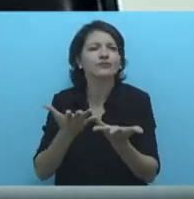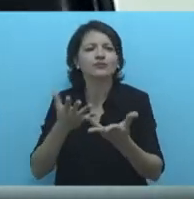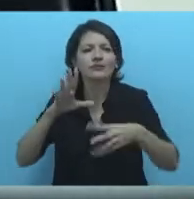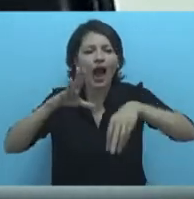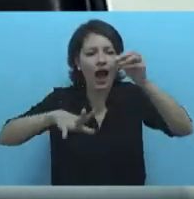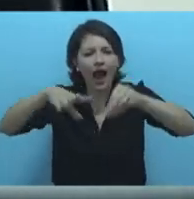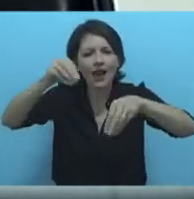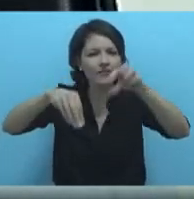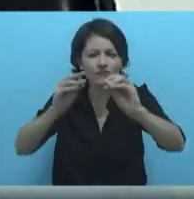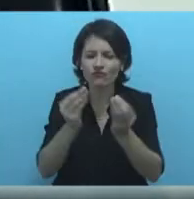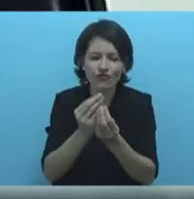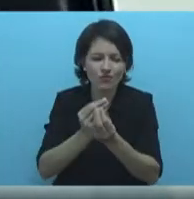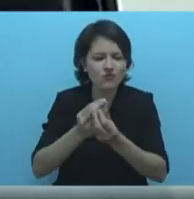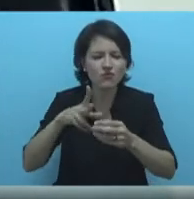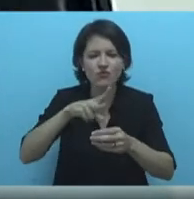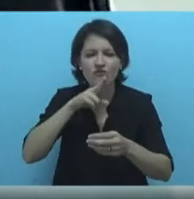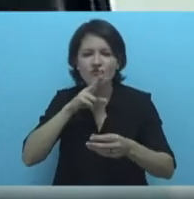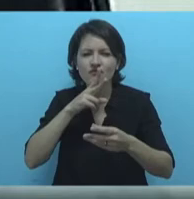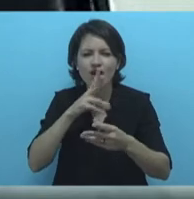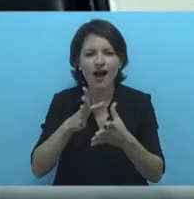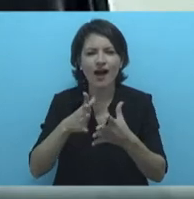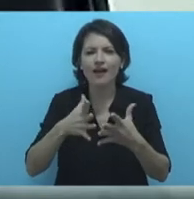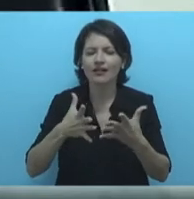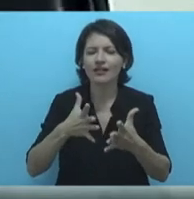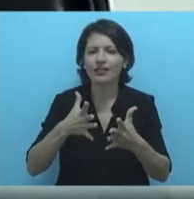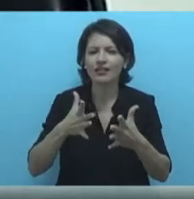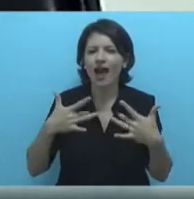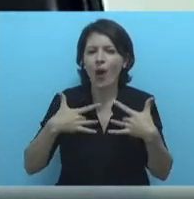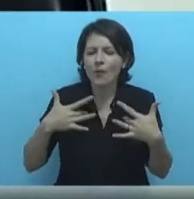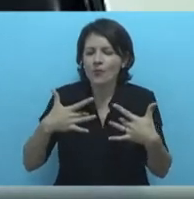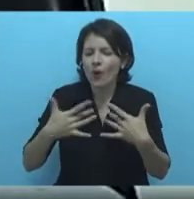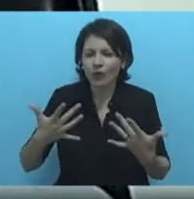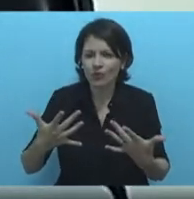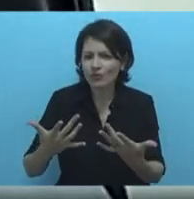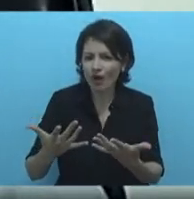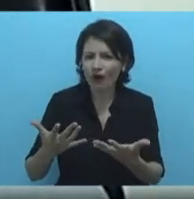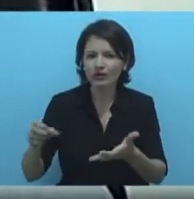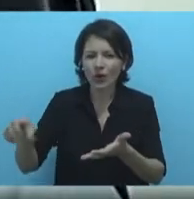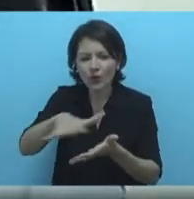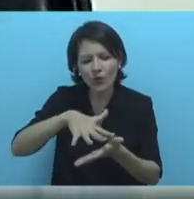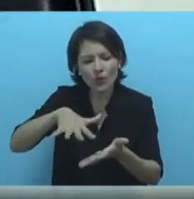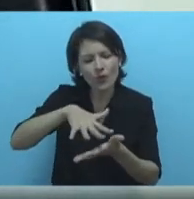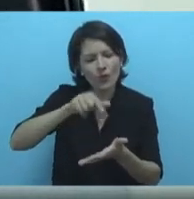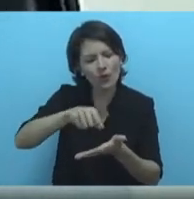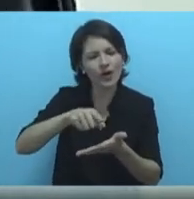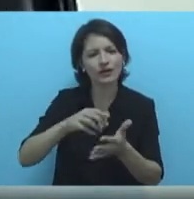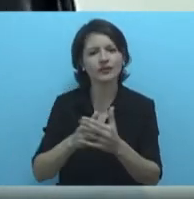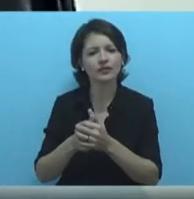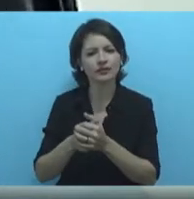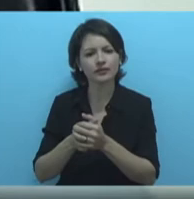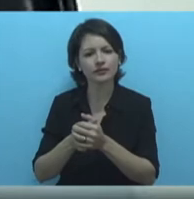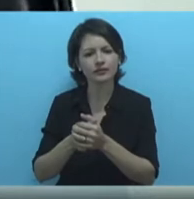en este sentido esta reserva que ha sido declarada por ordenanza municipal en agosto del